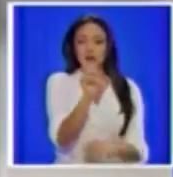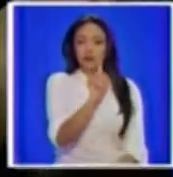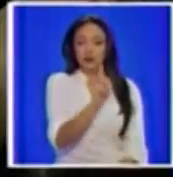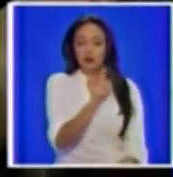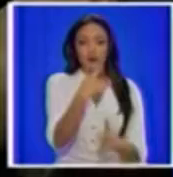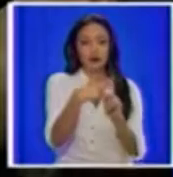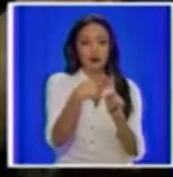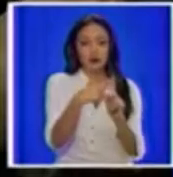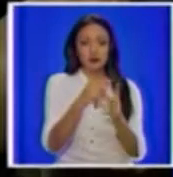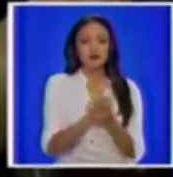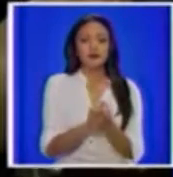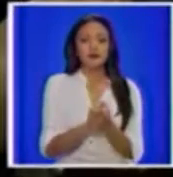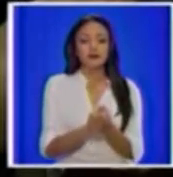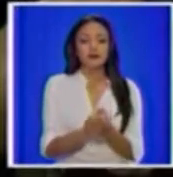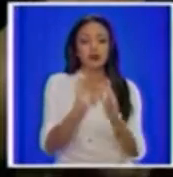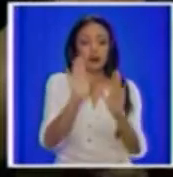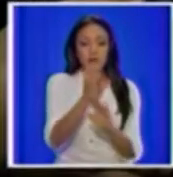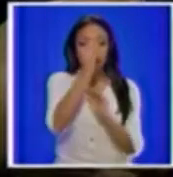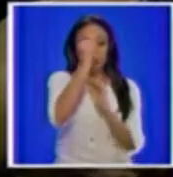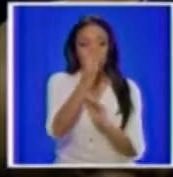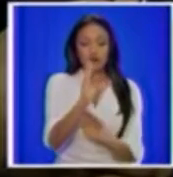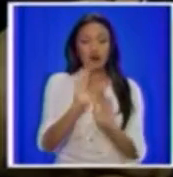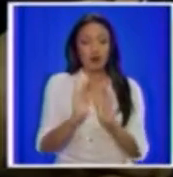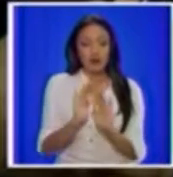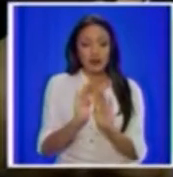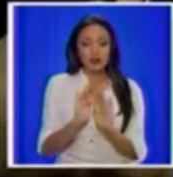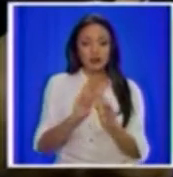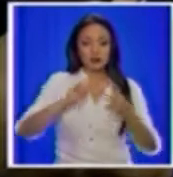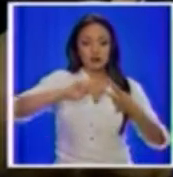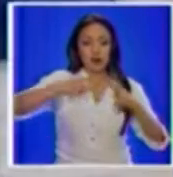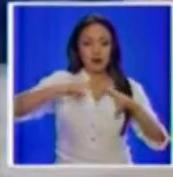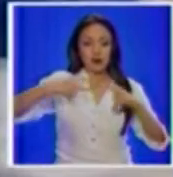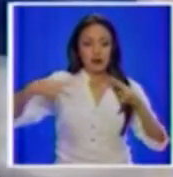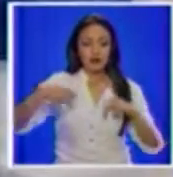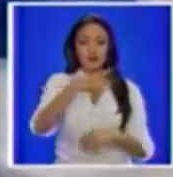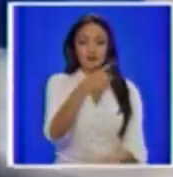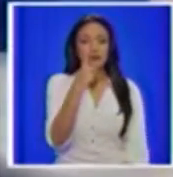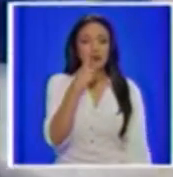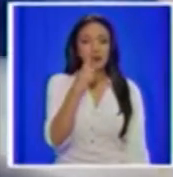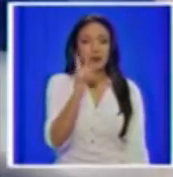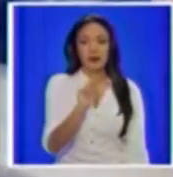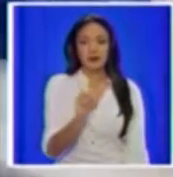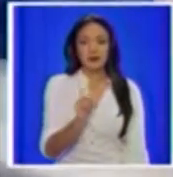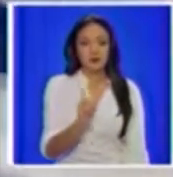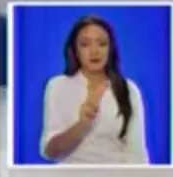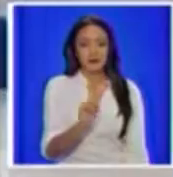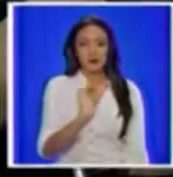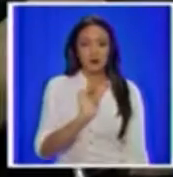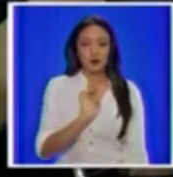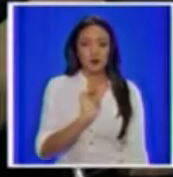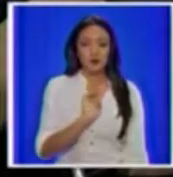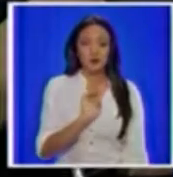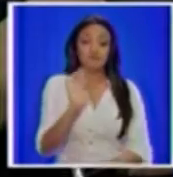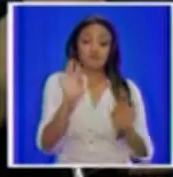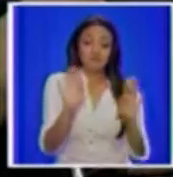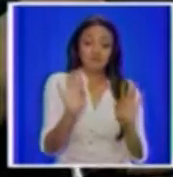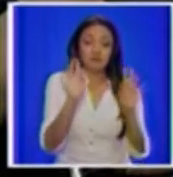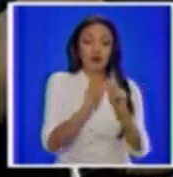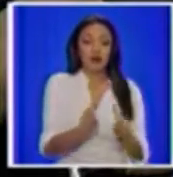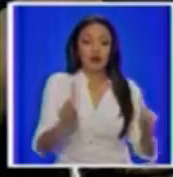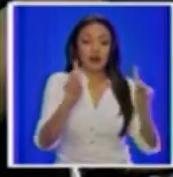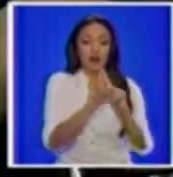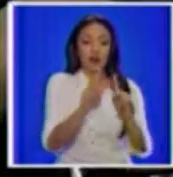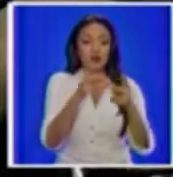No sería, de acuerdo con los reportes preliminares, el padre biológico de Guacho. Los datos preliminares identificarían que no